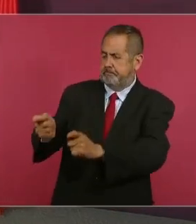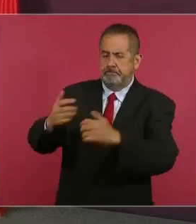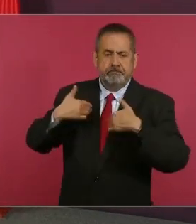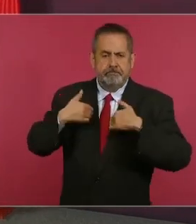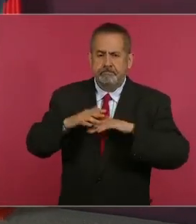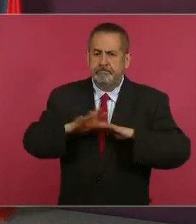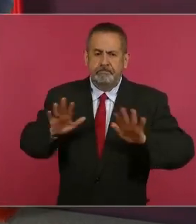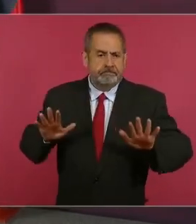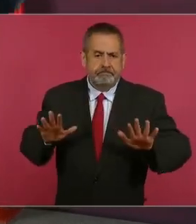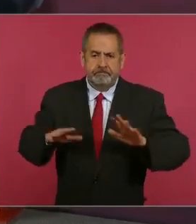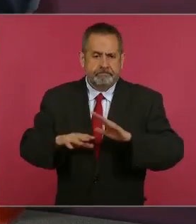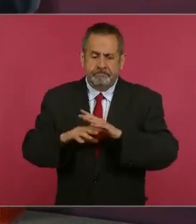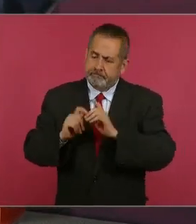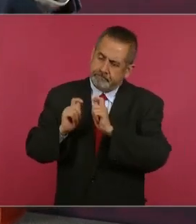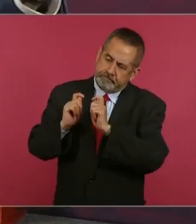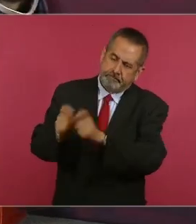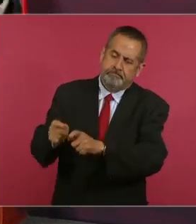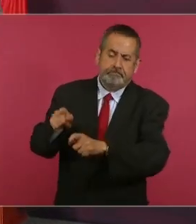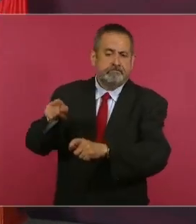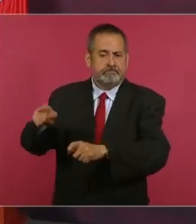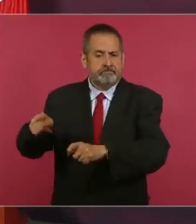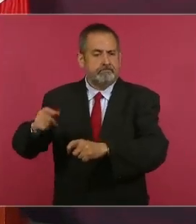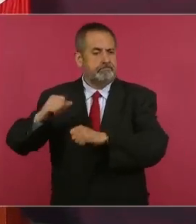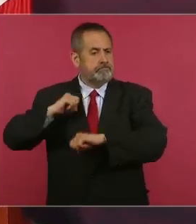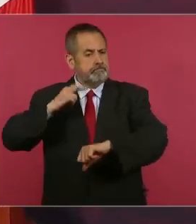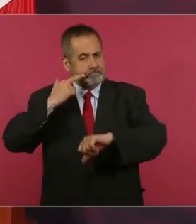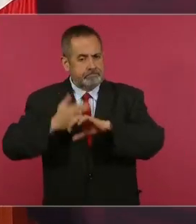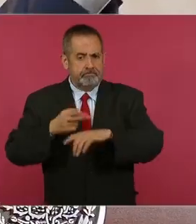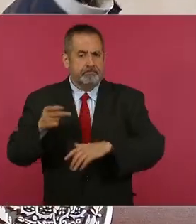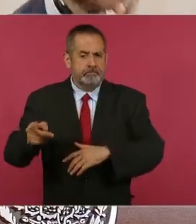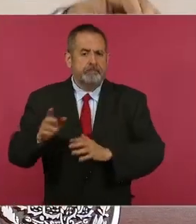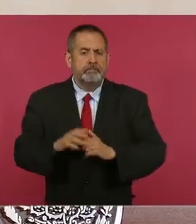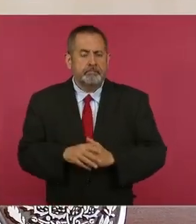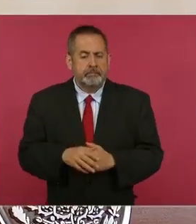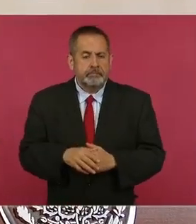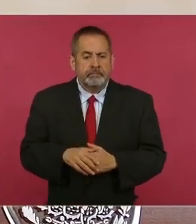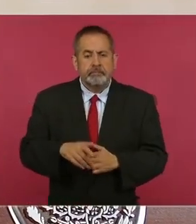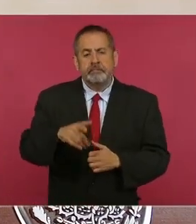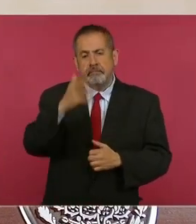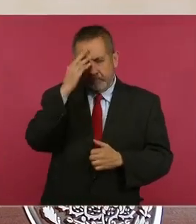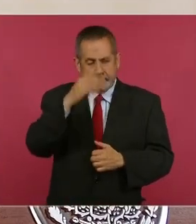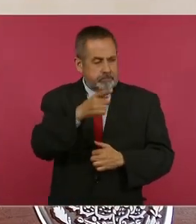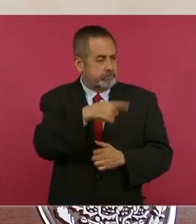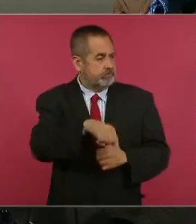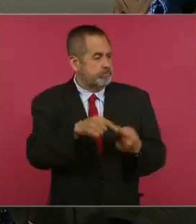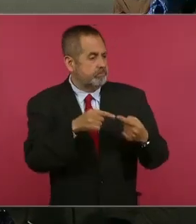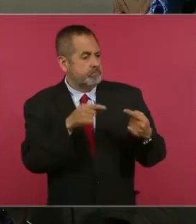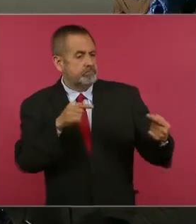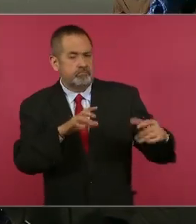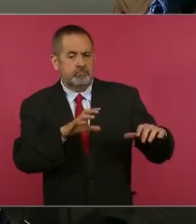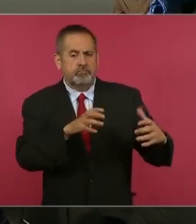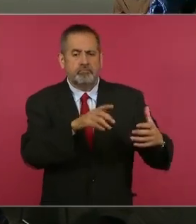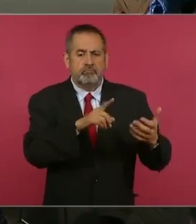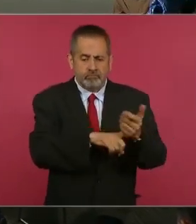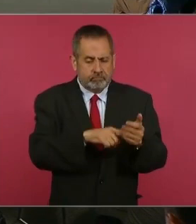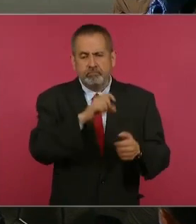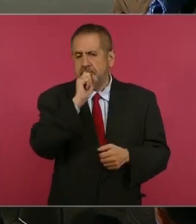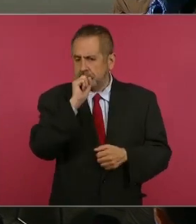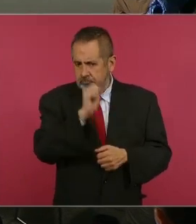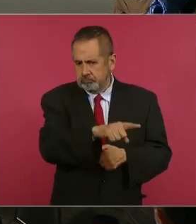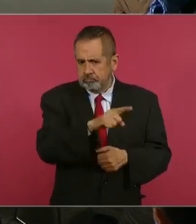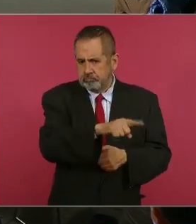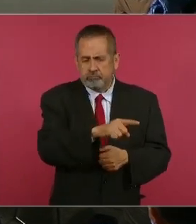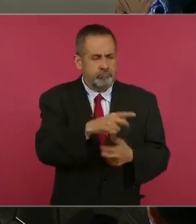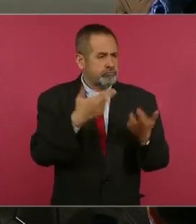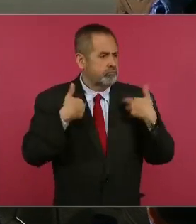y, como sabemos, el bloque conservador ya tiene también